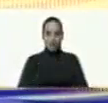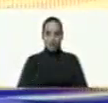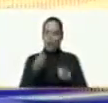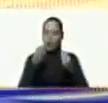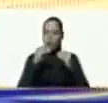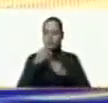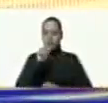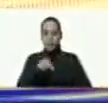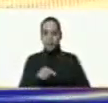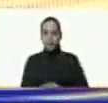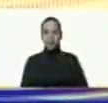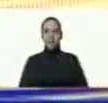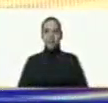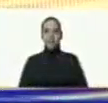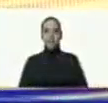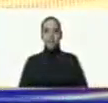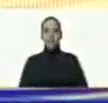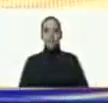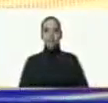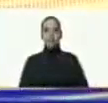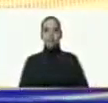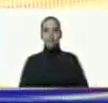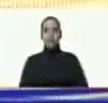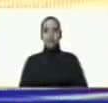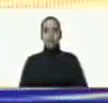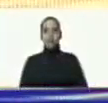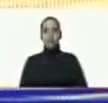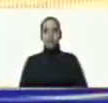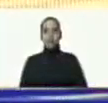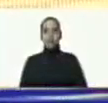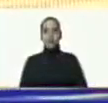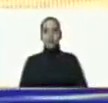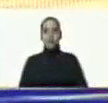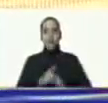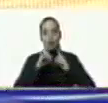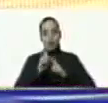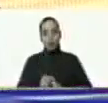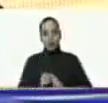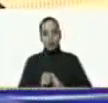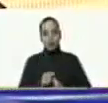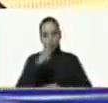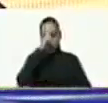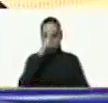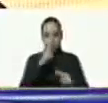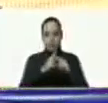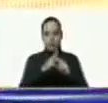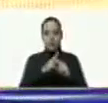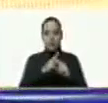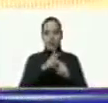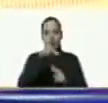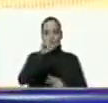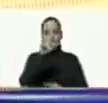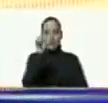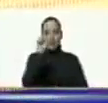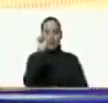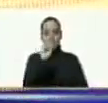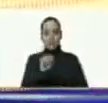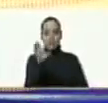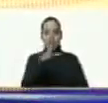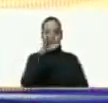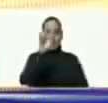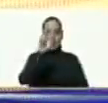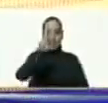libro, Luis Alberto Crespo también, y homenajeando a Luis Alberto Crespo,